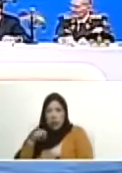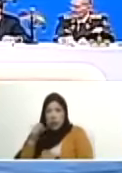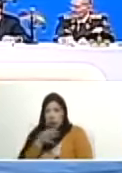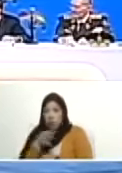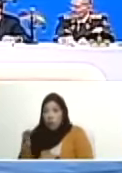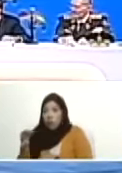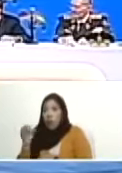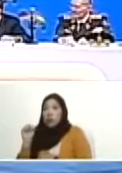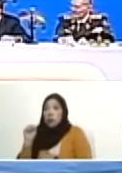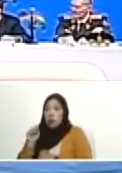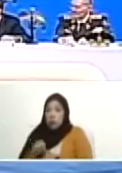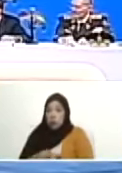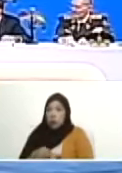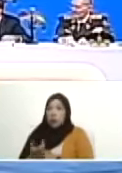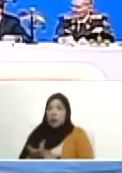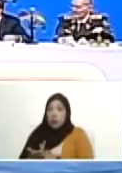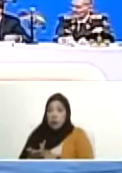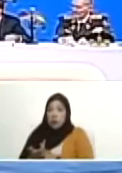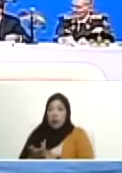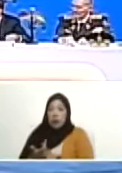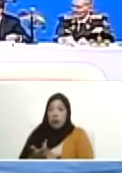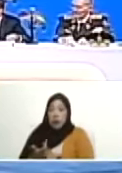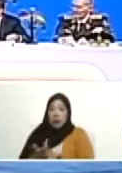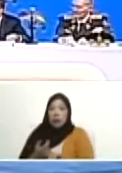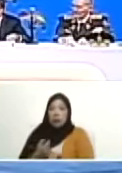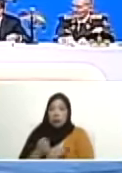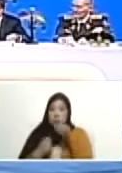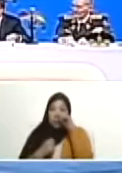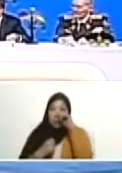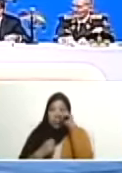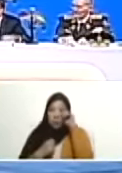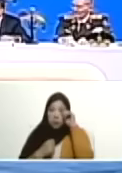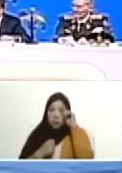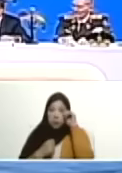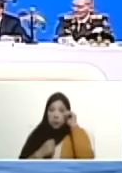Y también en su momento se hizo retroceder las licencias.